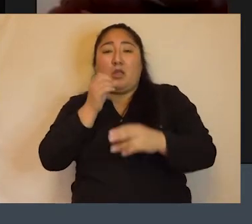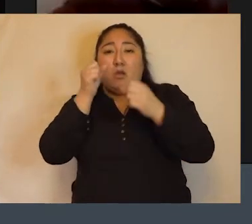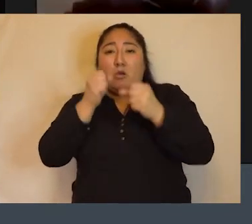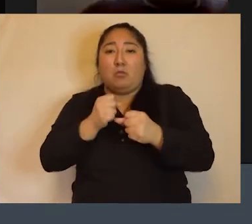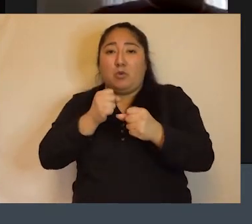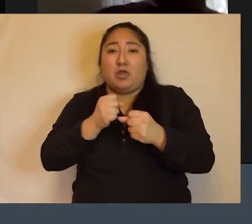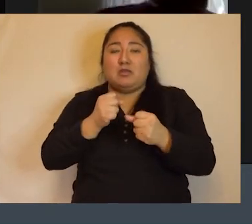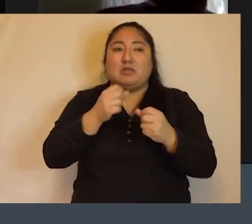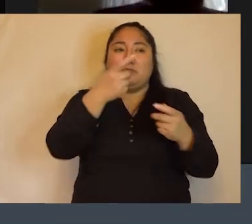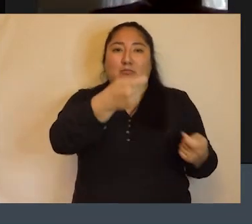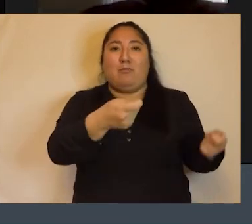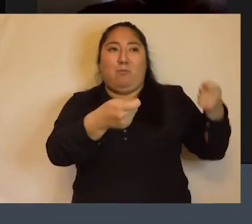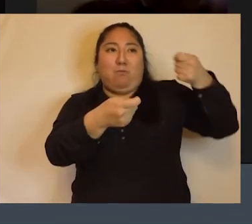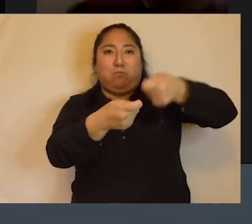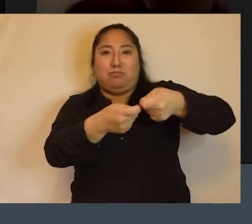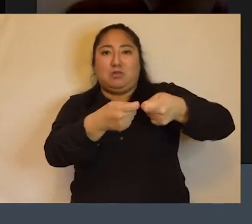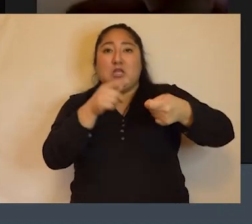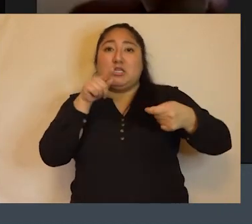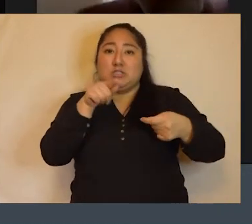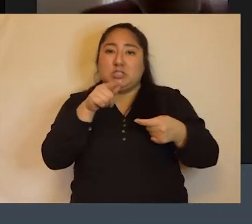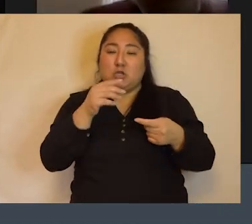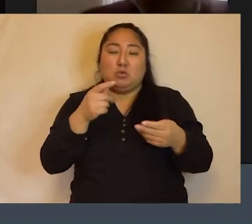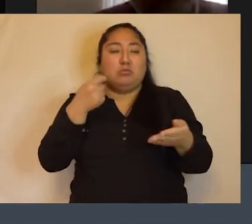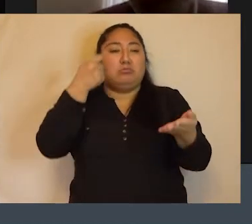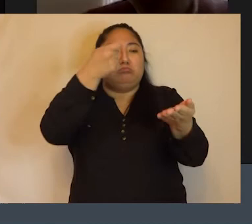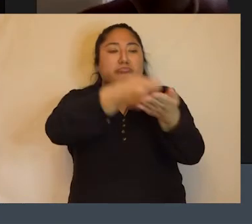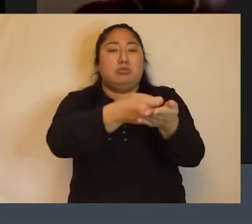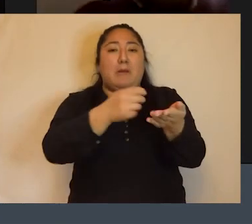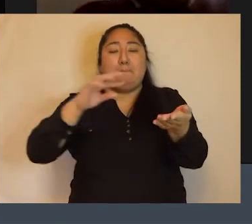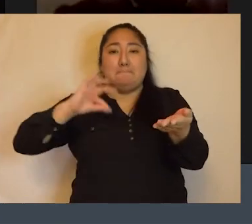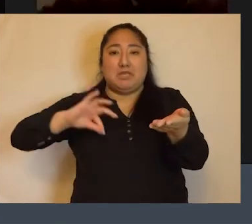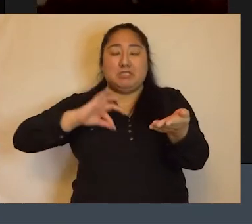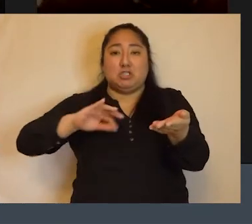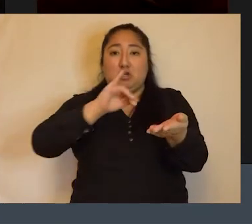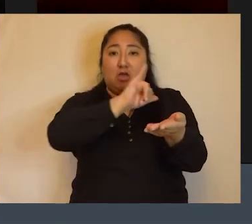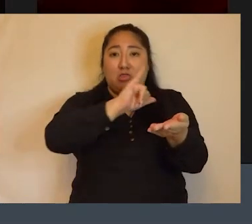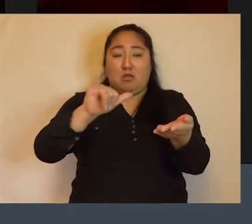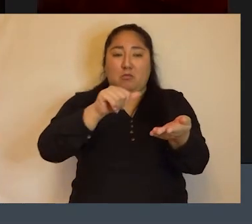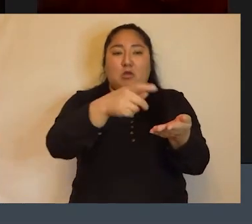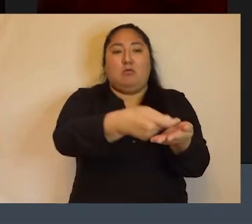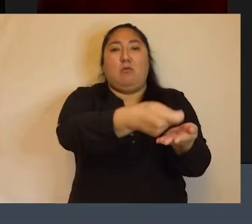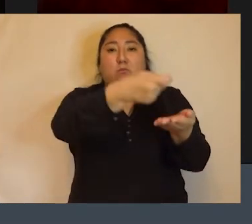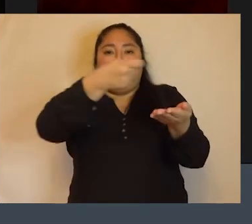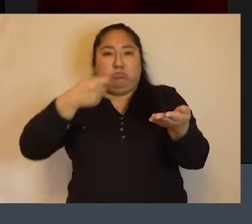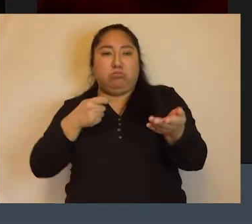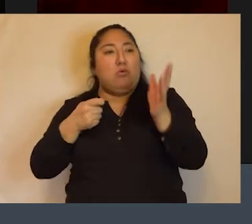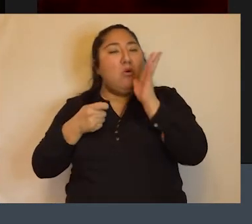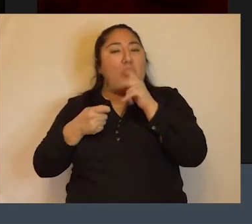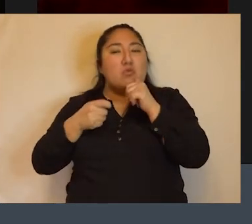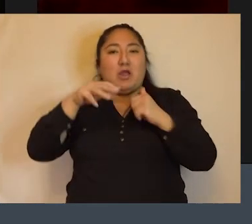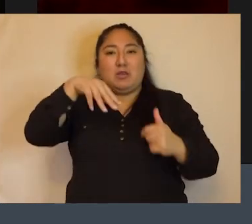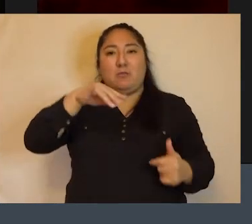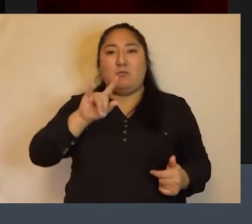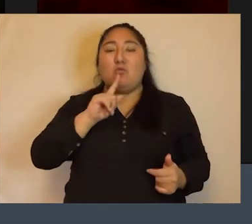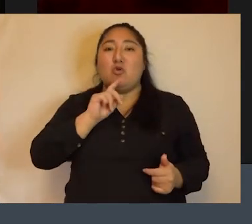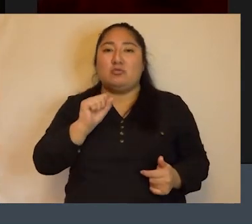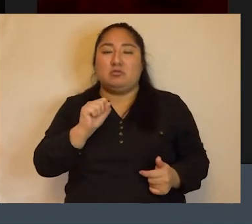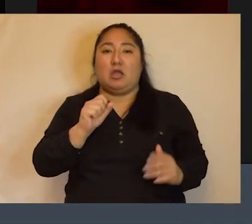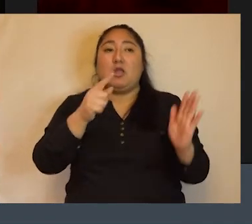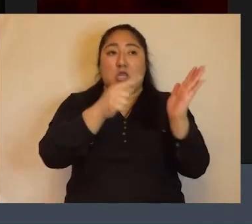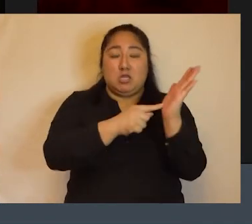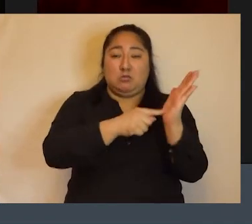además la posibilidad de bonificación si es que lo destinas a pensión, y cuando lo retiras no paga multa.